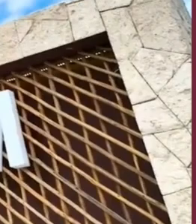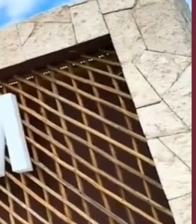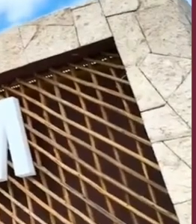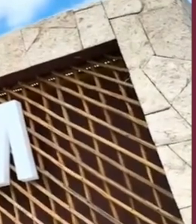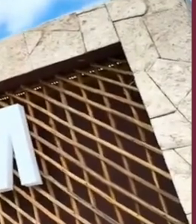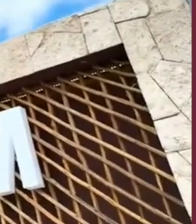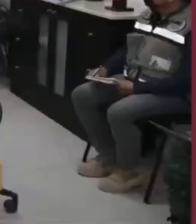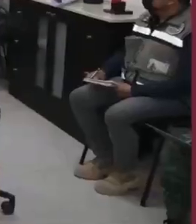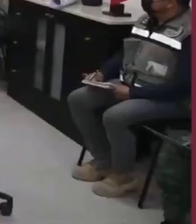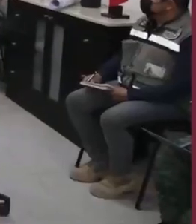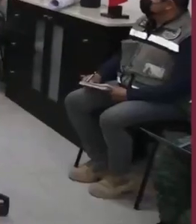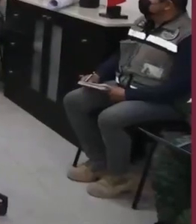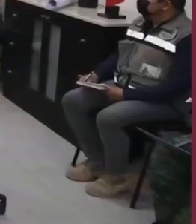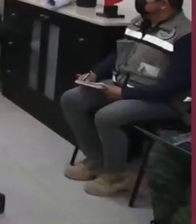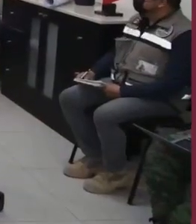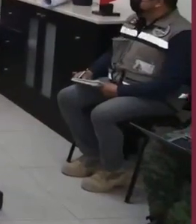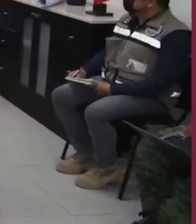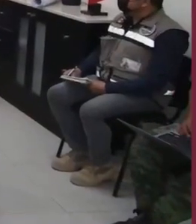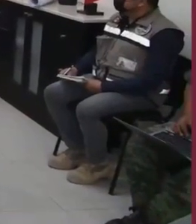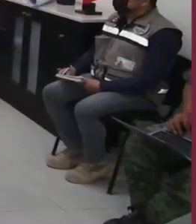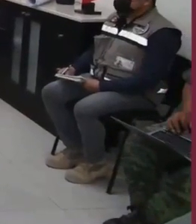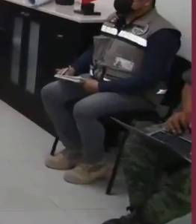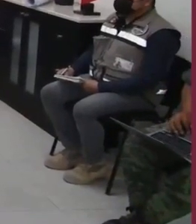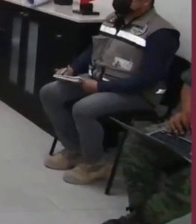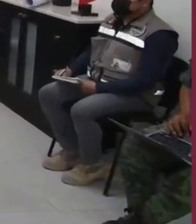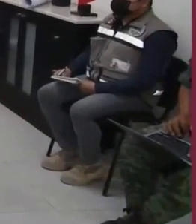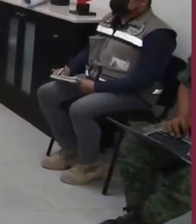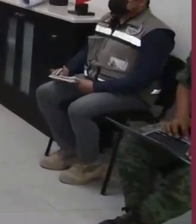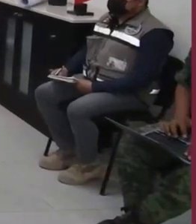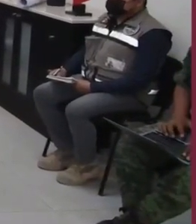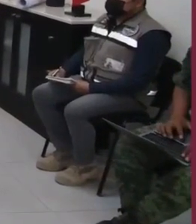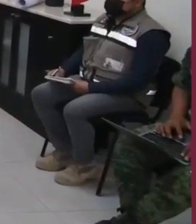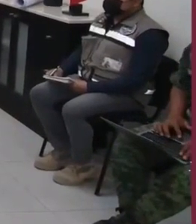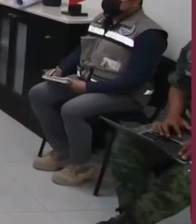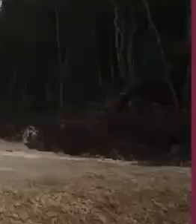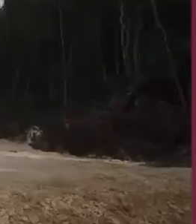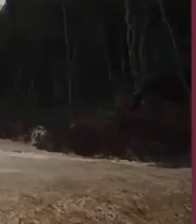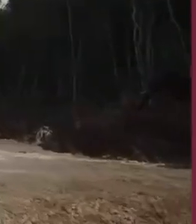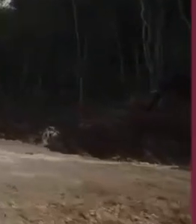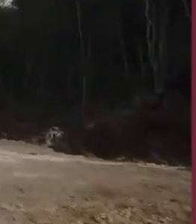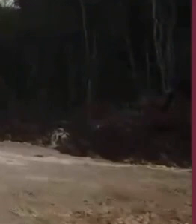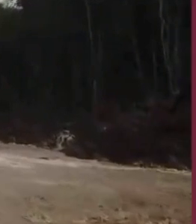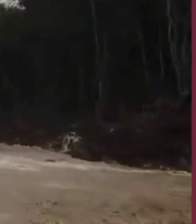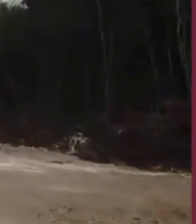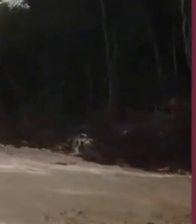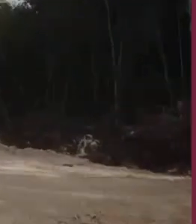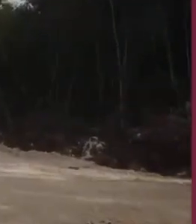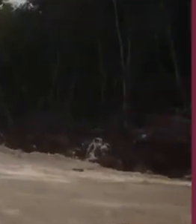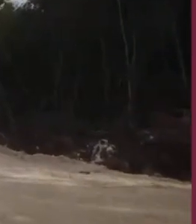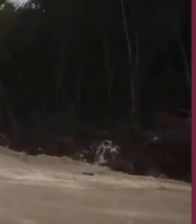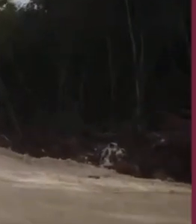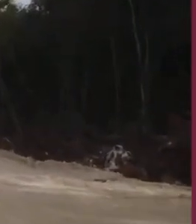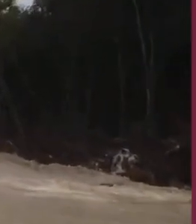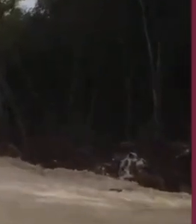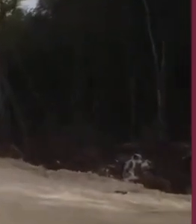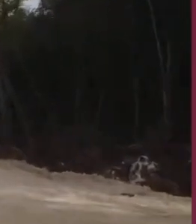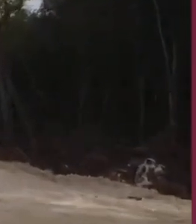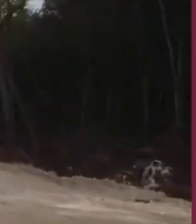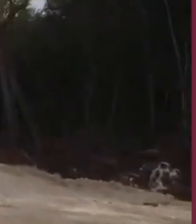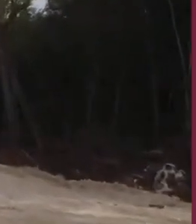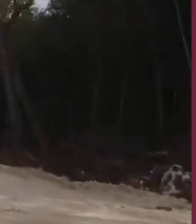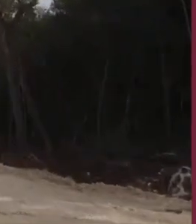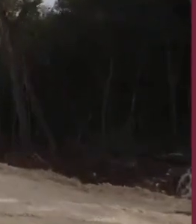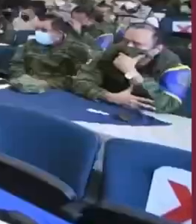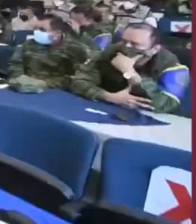Felipe Carrillo Puerto. Durante este periodo se realizaron los estudios de preinversión para obtener las factibilidades técnica,